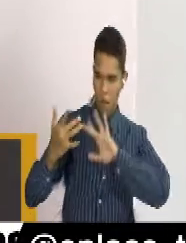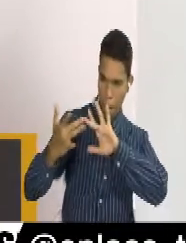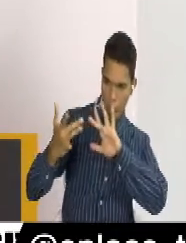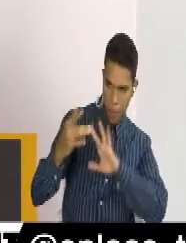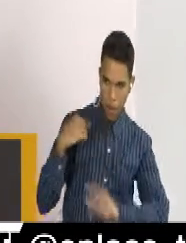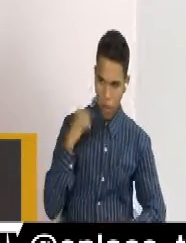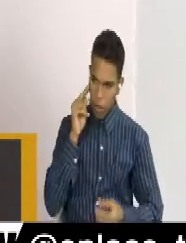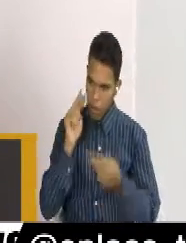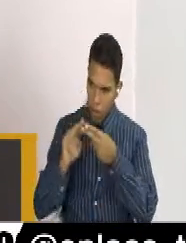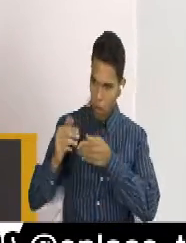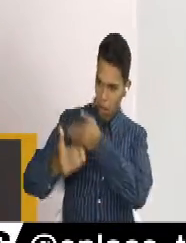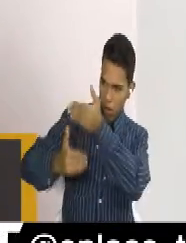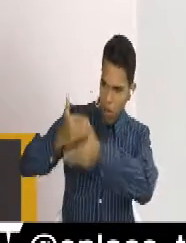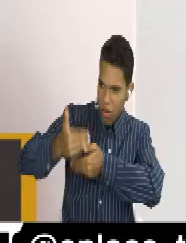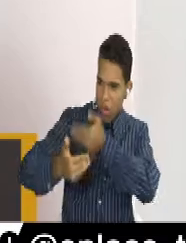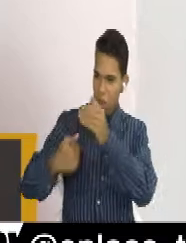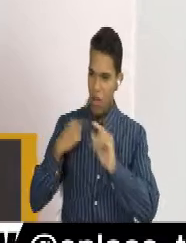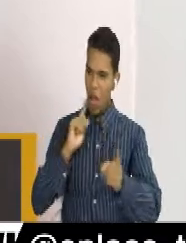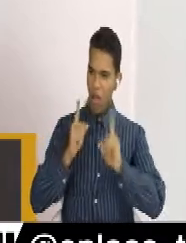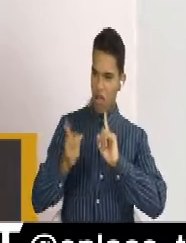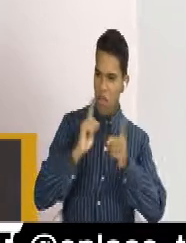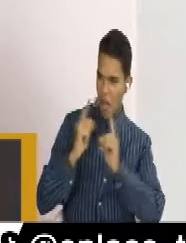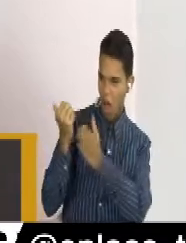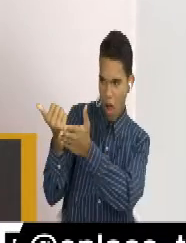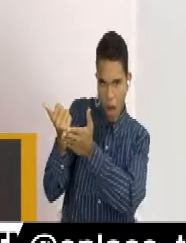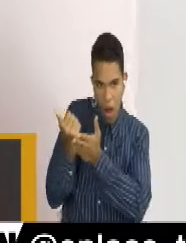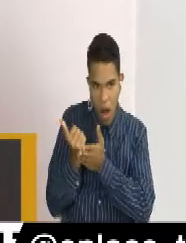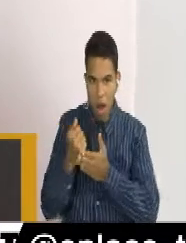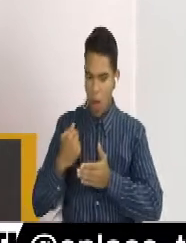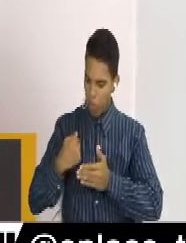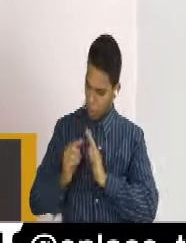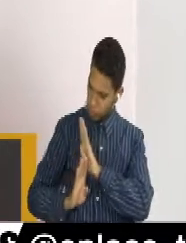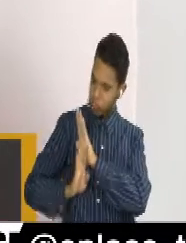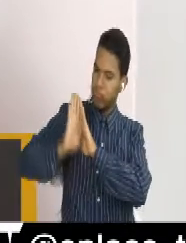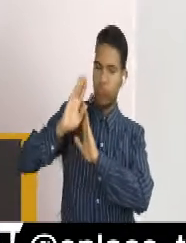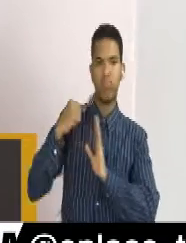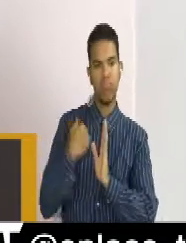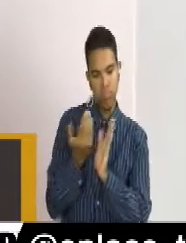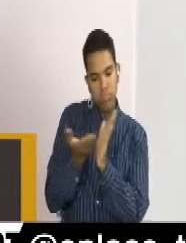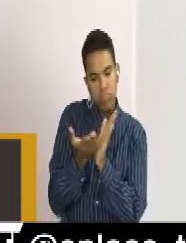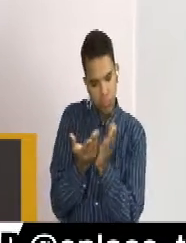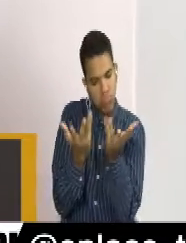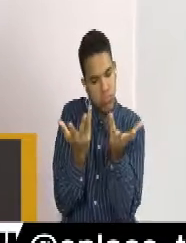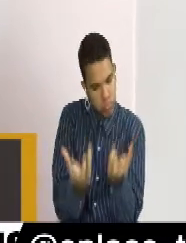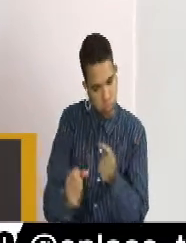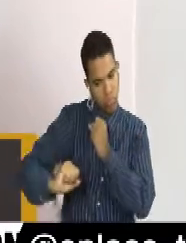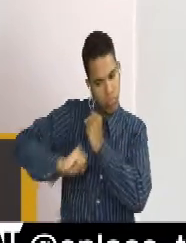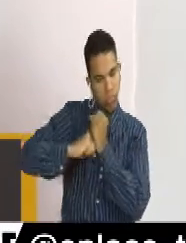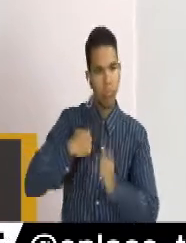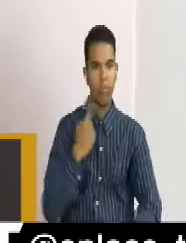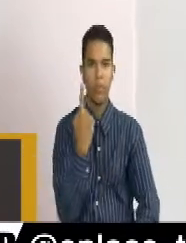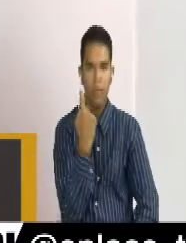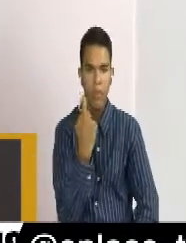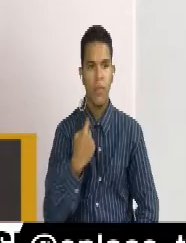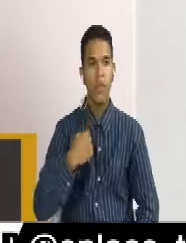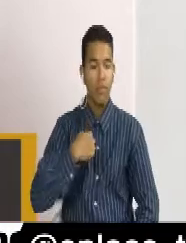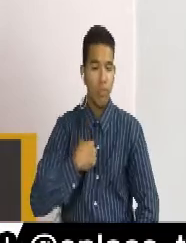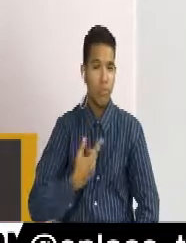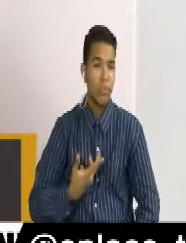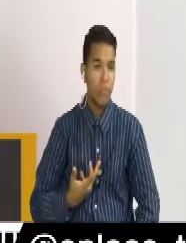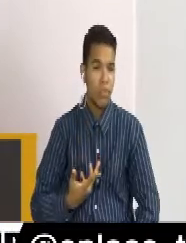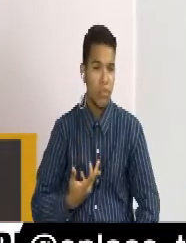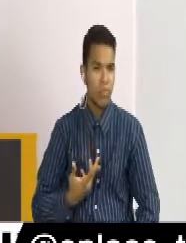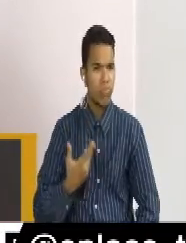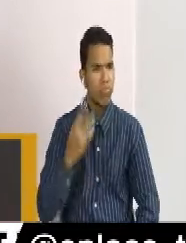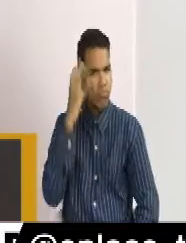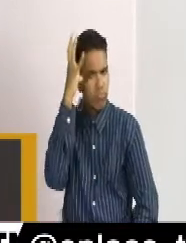conocerlo, hablar con él, dialogar, que me ayude para salir adelante. Quiero estudiar, porque yo tengo la